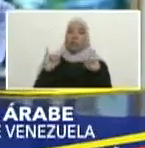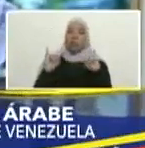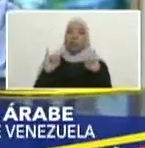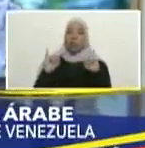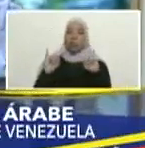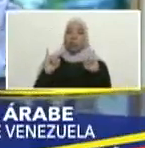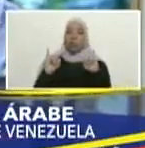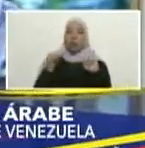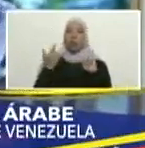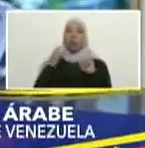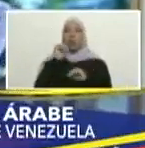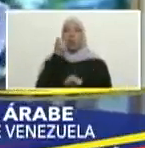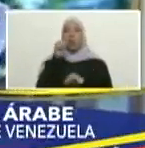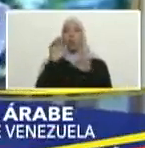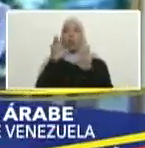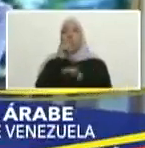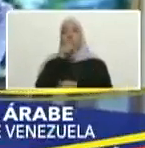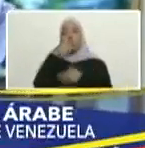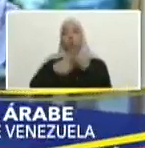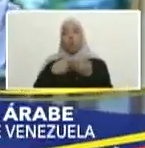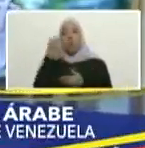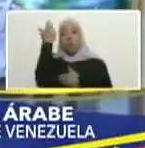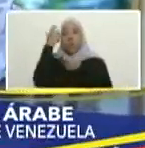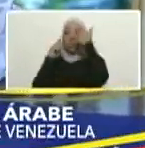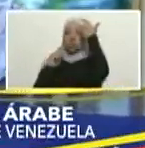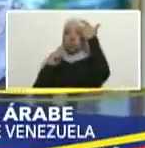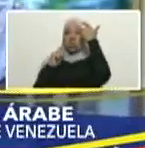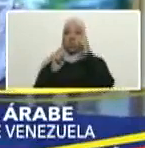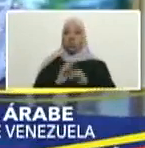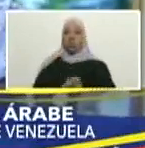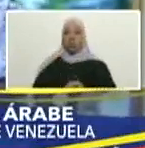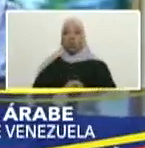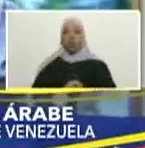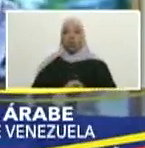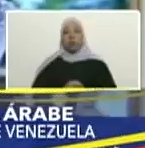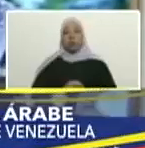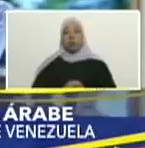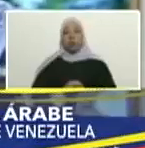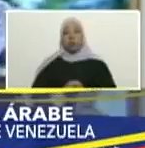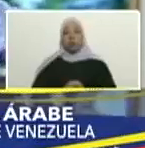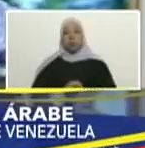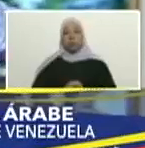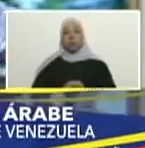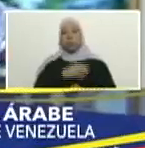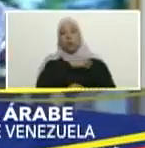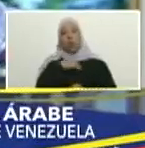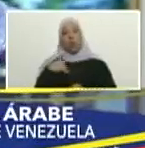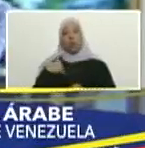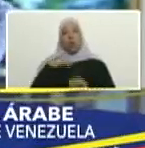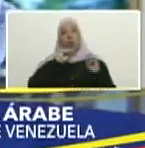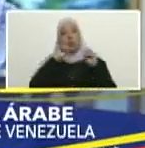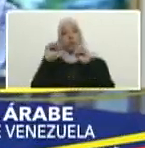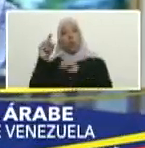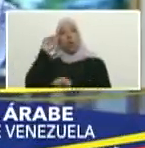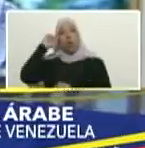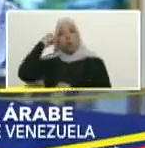en el décimo aniversario de la siembra del comandante y presidente Hugo Chávez, quiero evocar